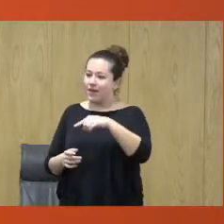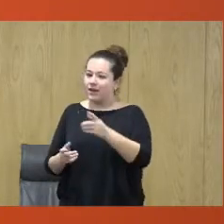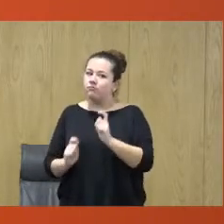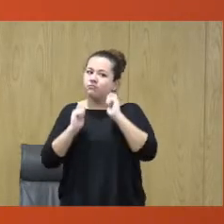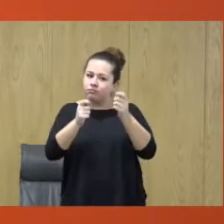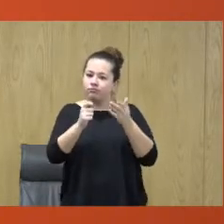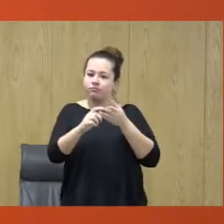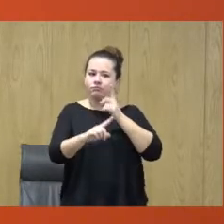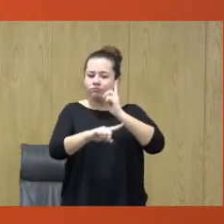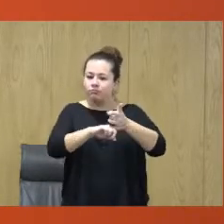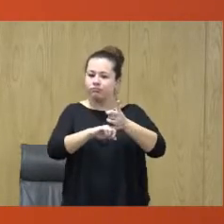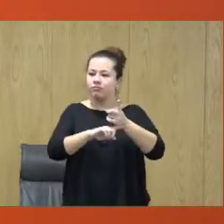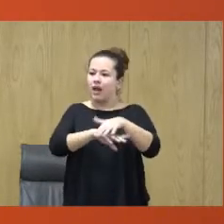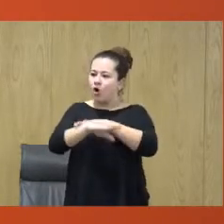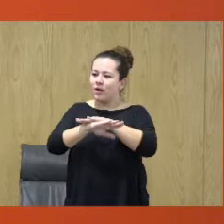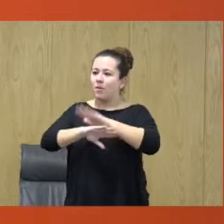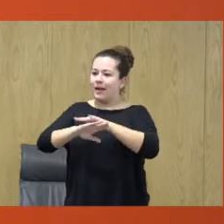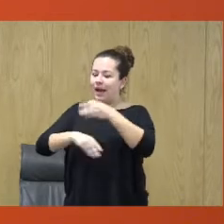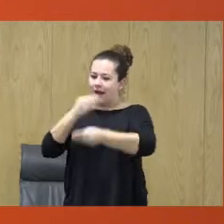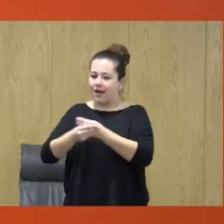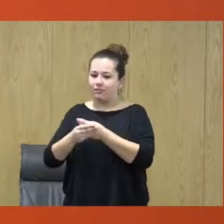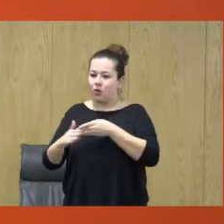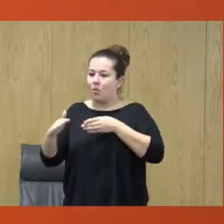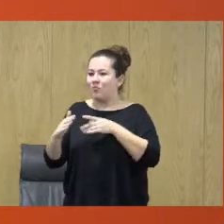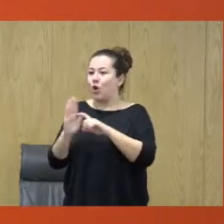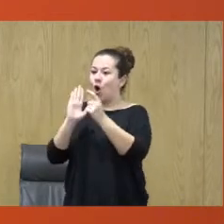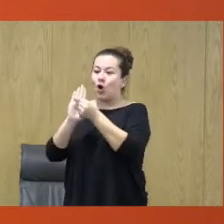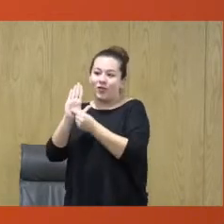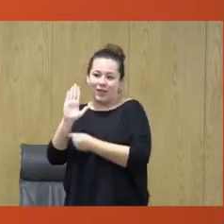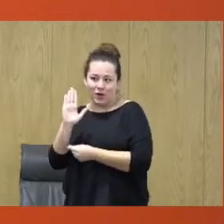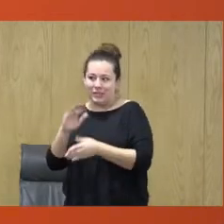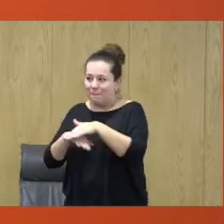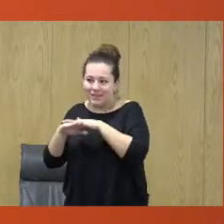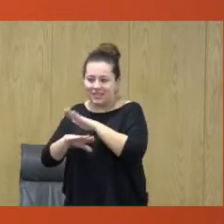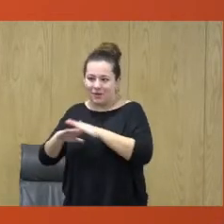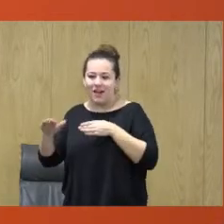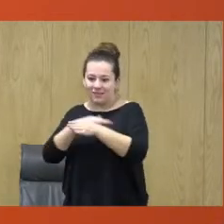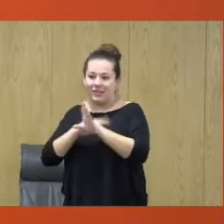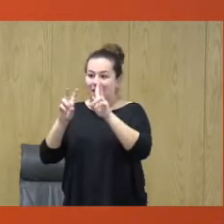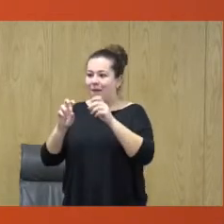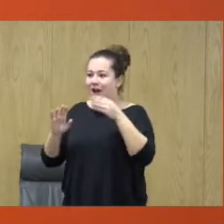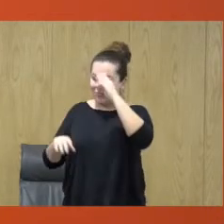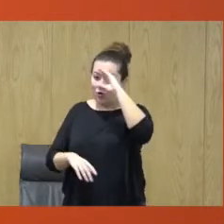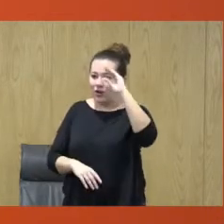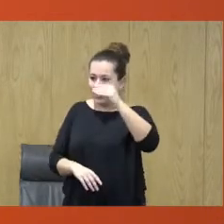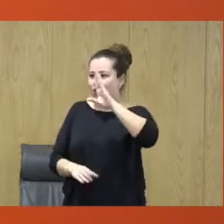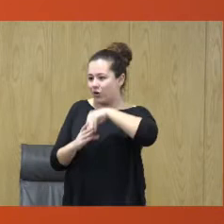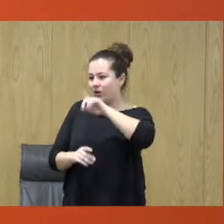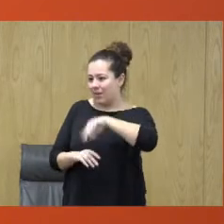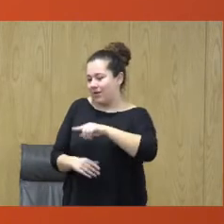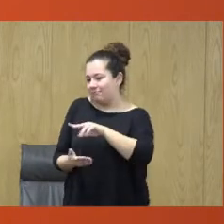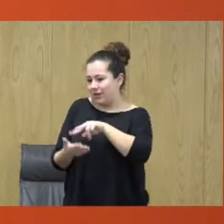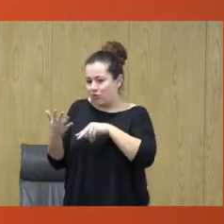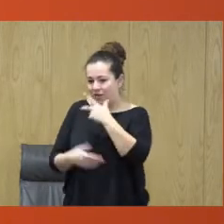mandate al Gobierno para que regule unas condiciones básicas de accesibilidad en el ámbito de lo cognitivo, incluida también la lectura